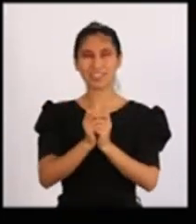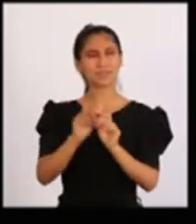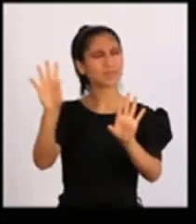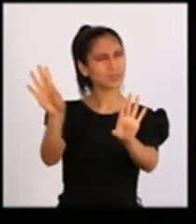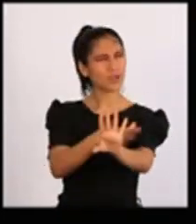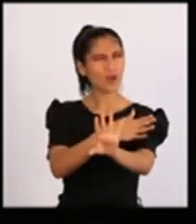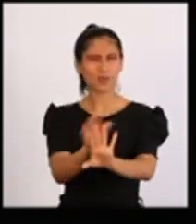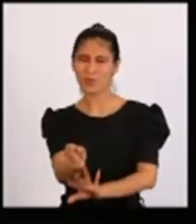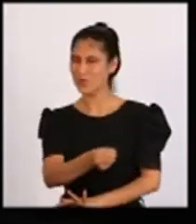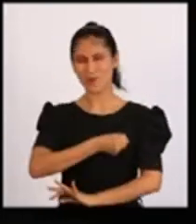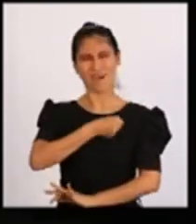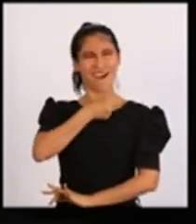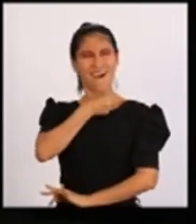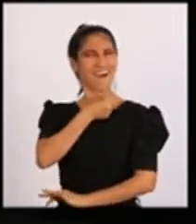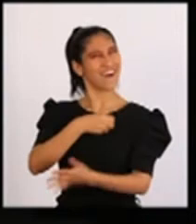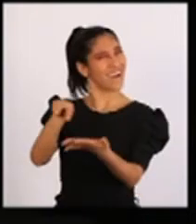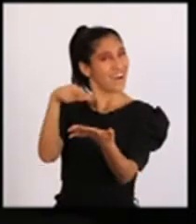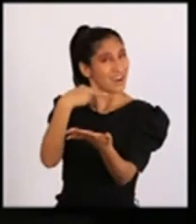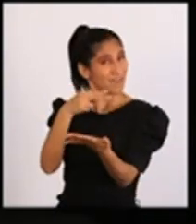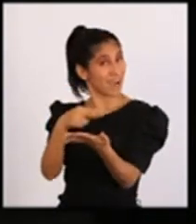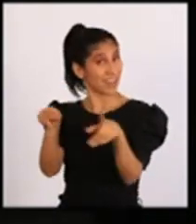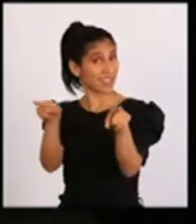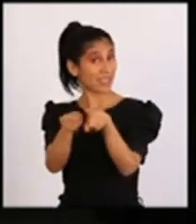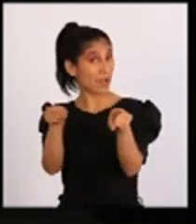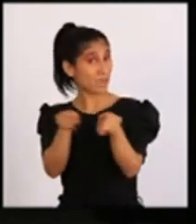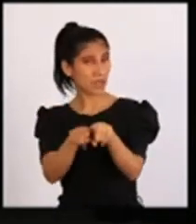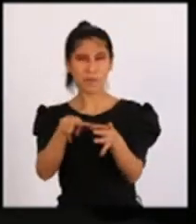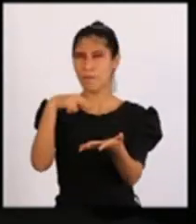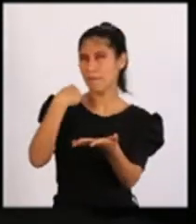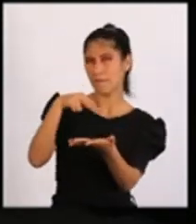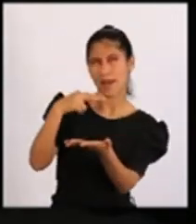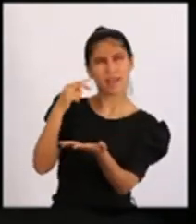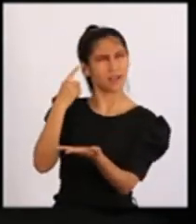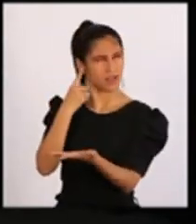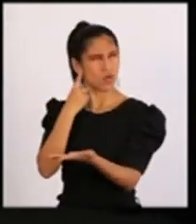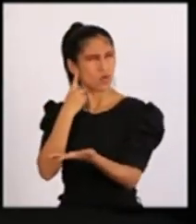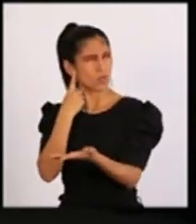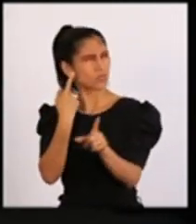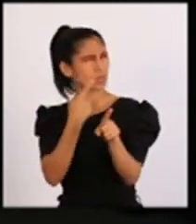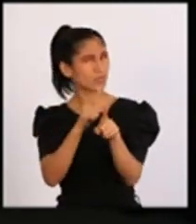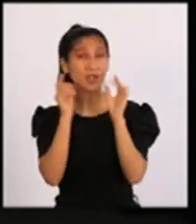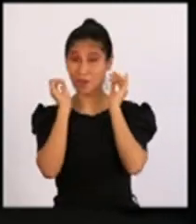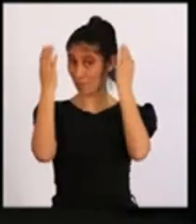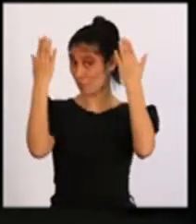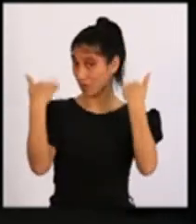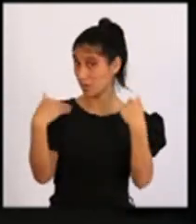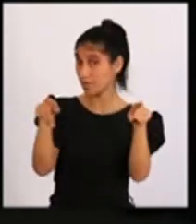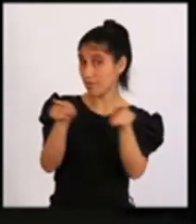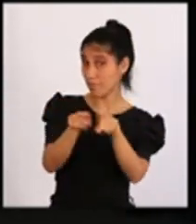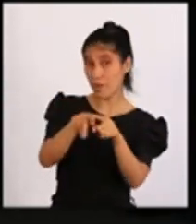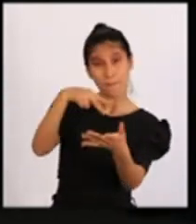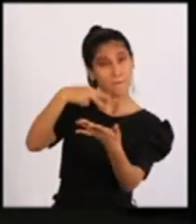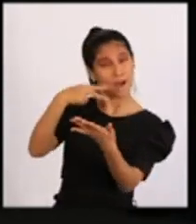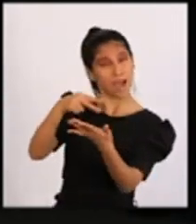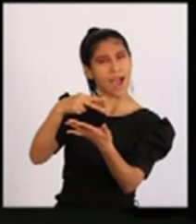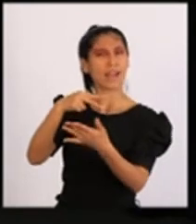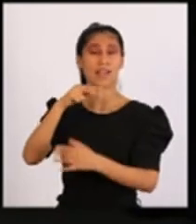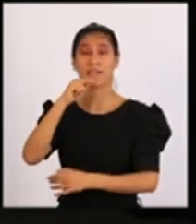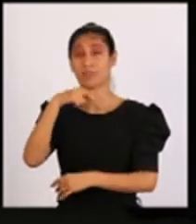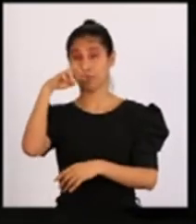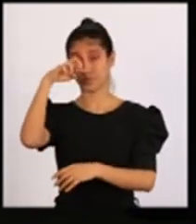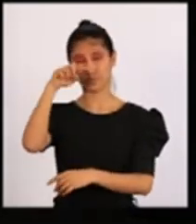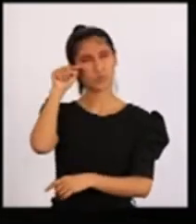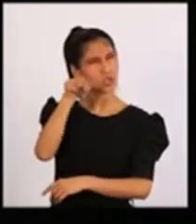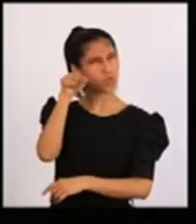Cantan y bailan también, bailan contrapunto. Mujeres también bailan contrapunto. Un